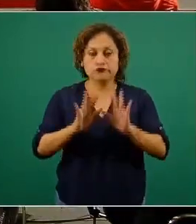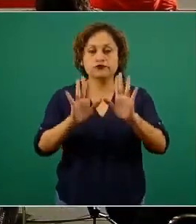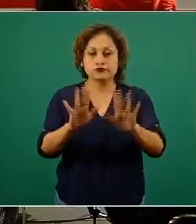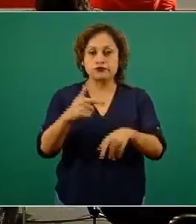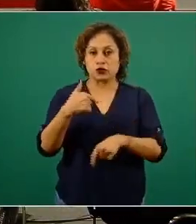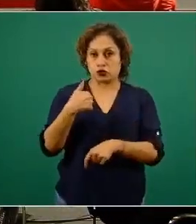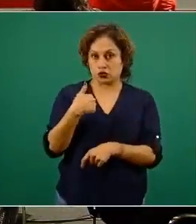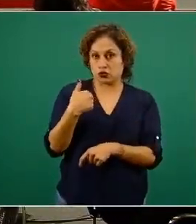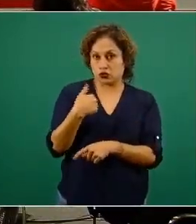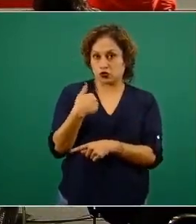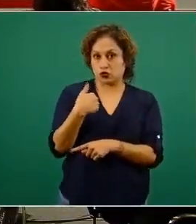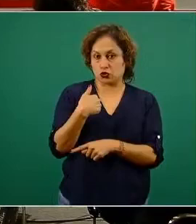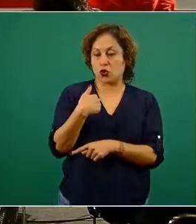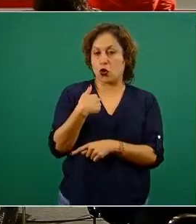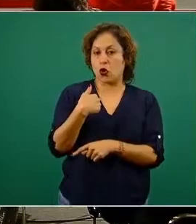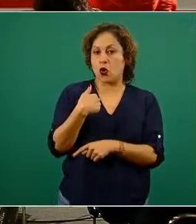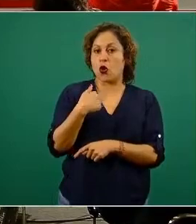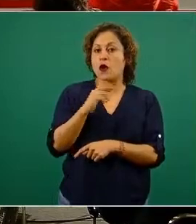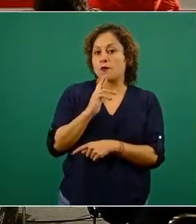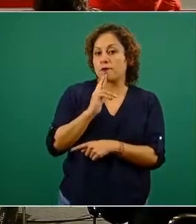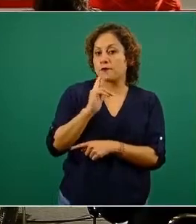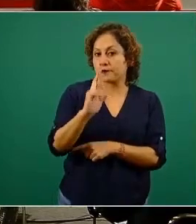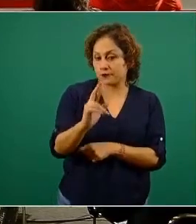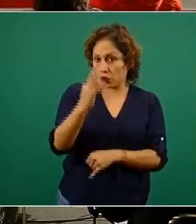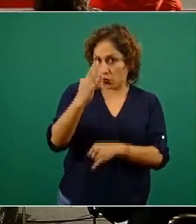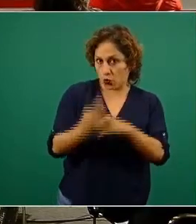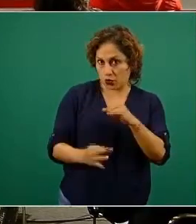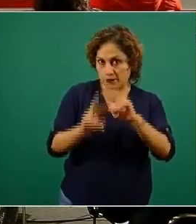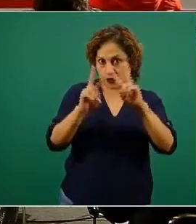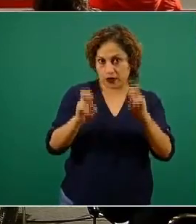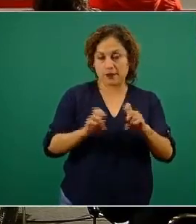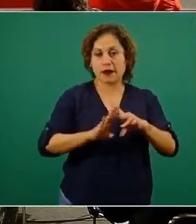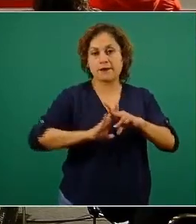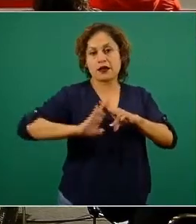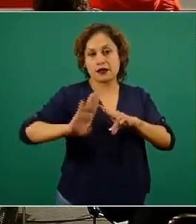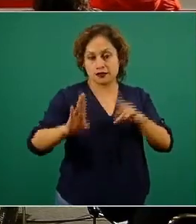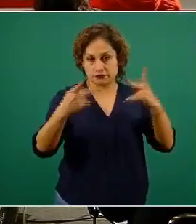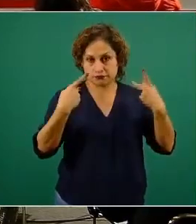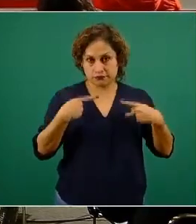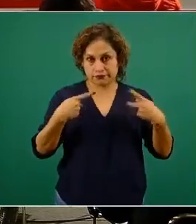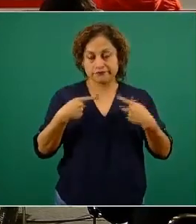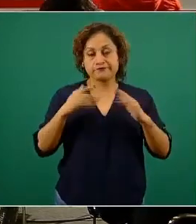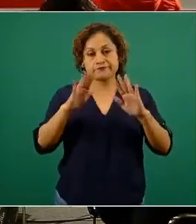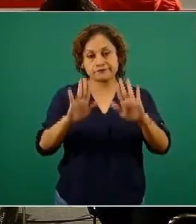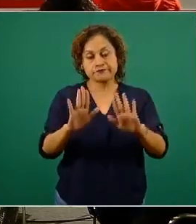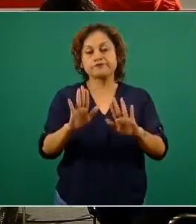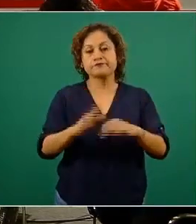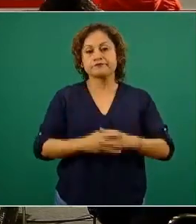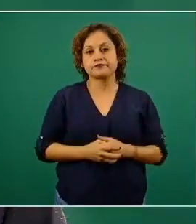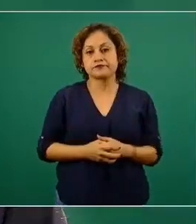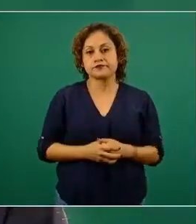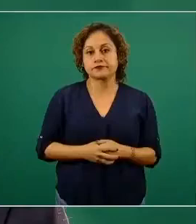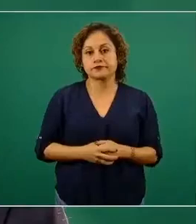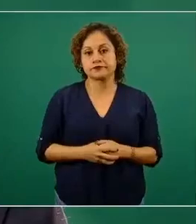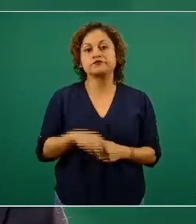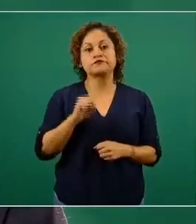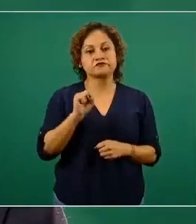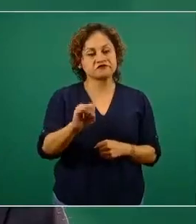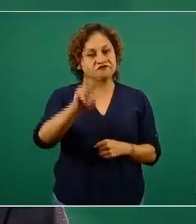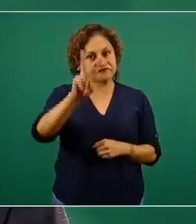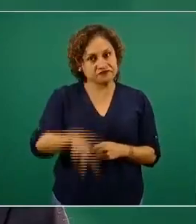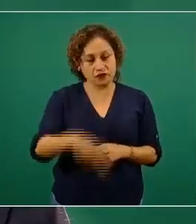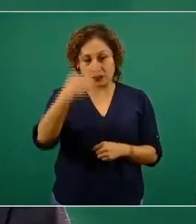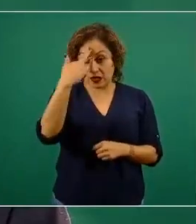por la última pregunta. Nuestros compatriotas, las personas migrantes, efectivamente existe una amplísima